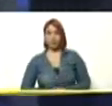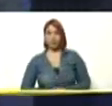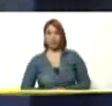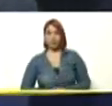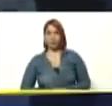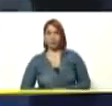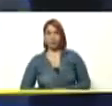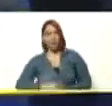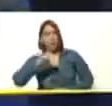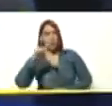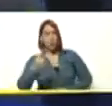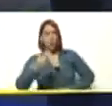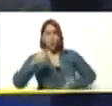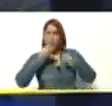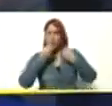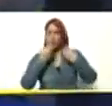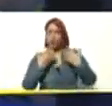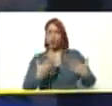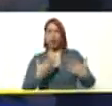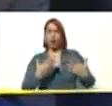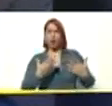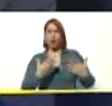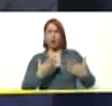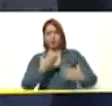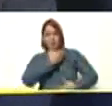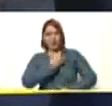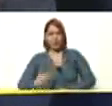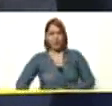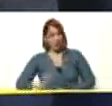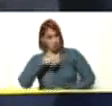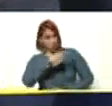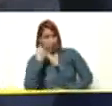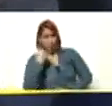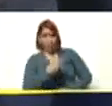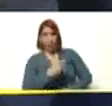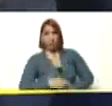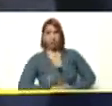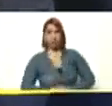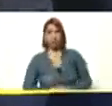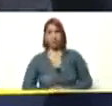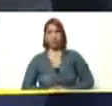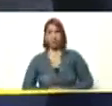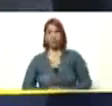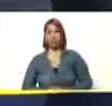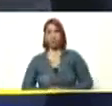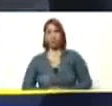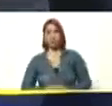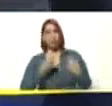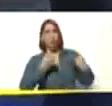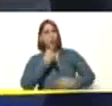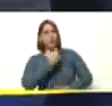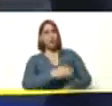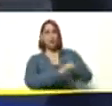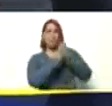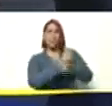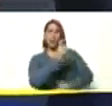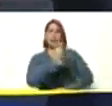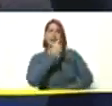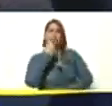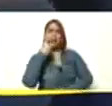Una de las virtudes, mi comandante presidente, que usted tiene... Y que, como decía el compañero Alejandro